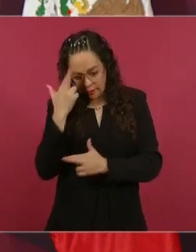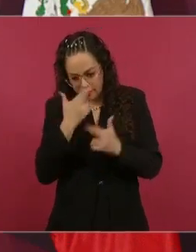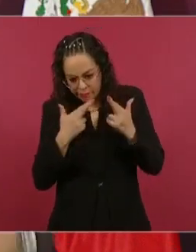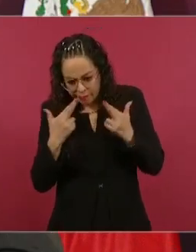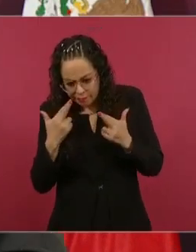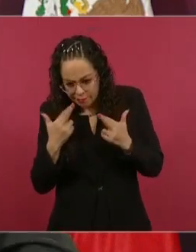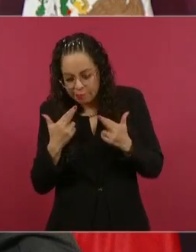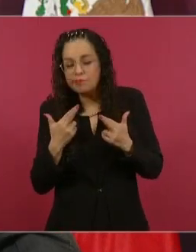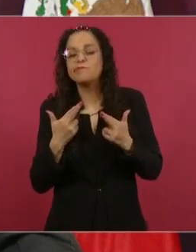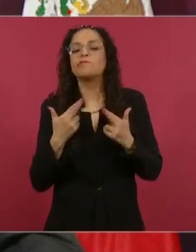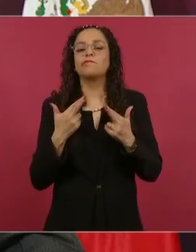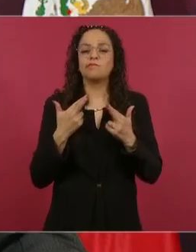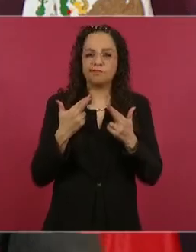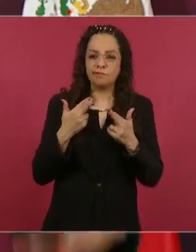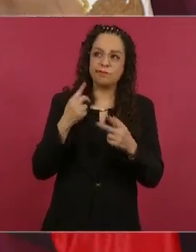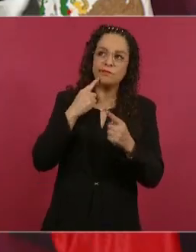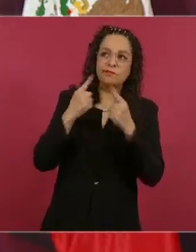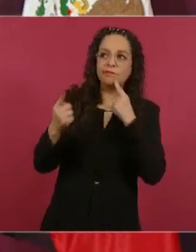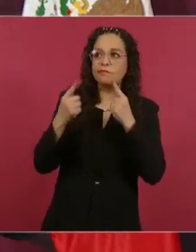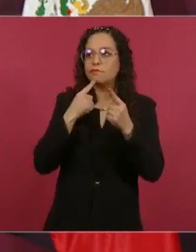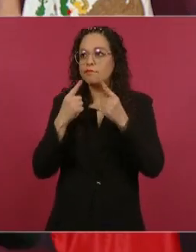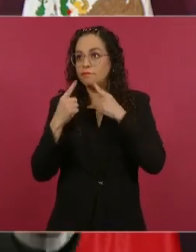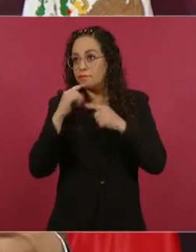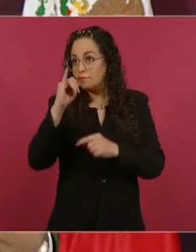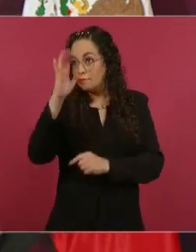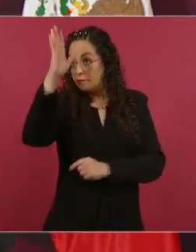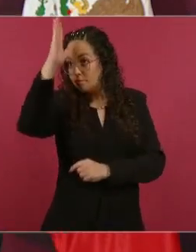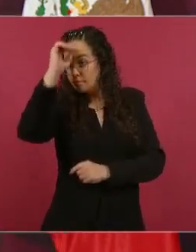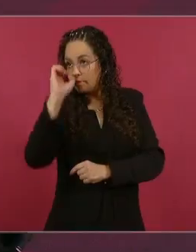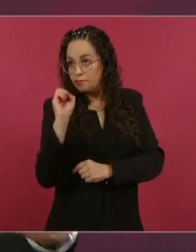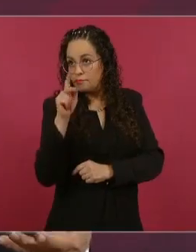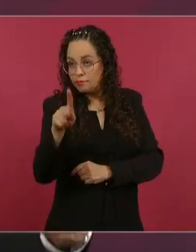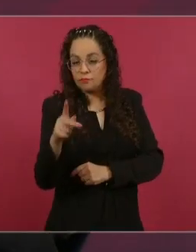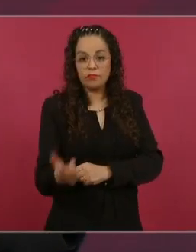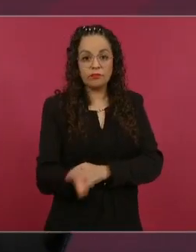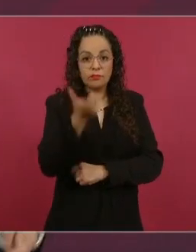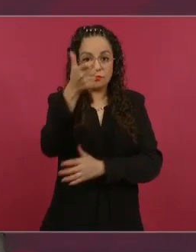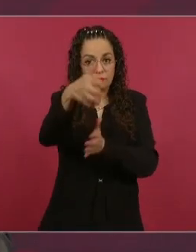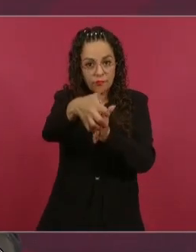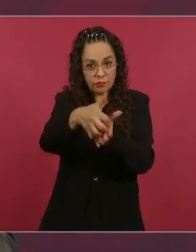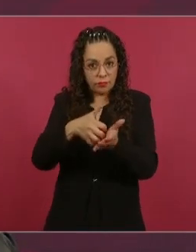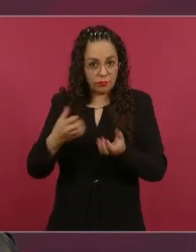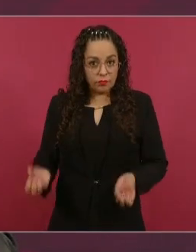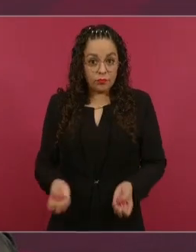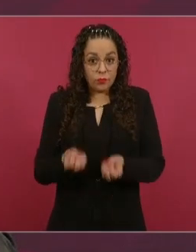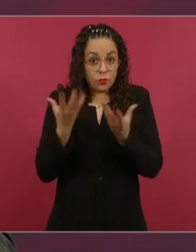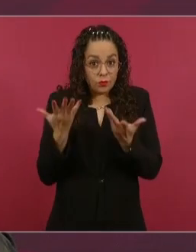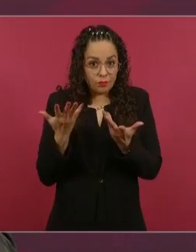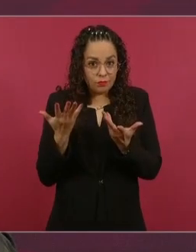y se llegó a un arreglo. ¿Y cuánto es el ahorro? 10 mil millones.